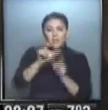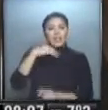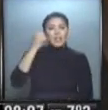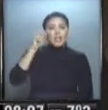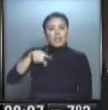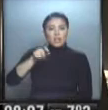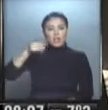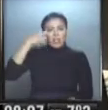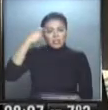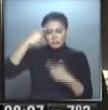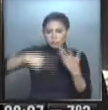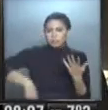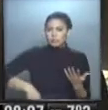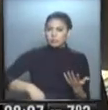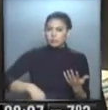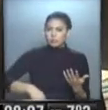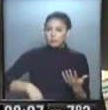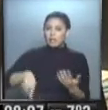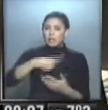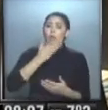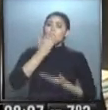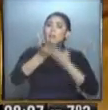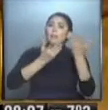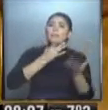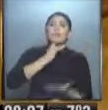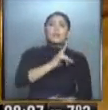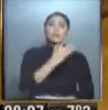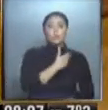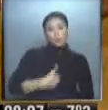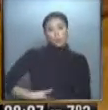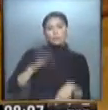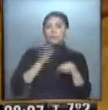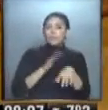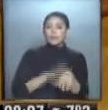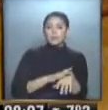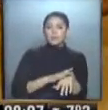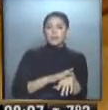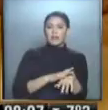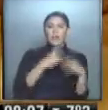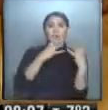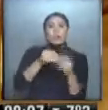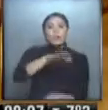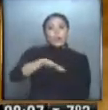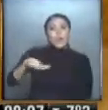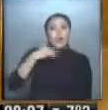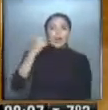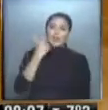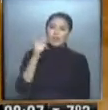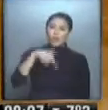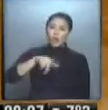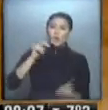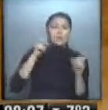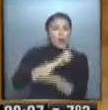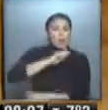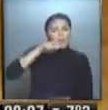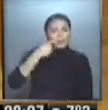justamente sus orígenes en reclamarle al estado política activa que recuperan a los chicos que han caído en la problemática de